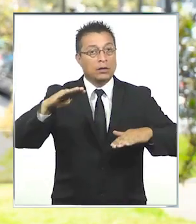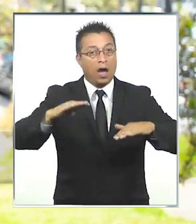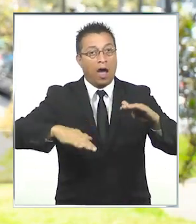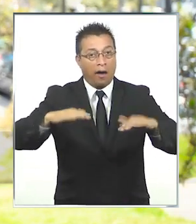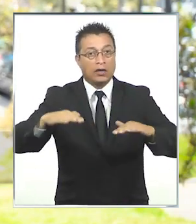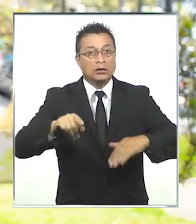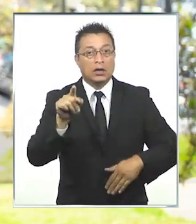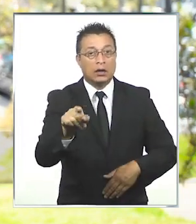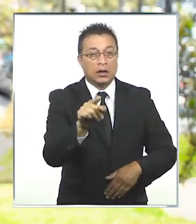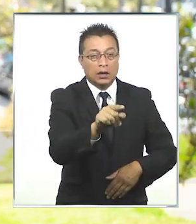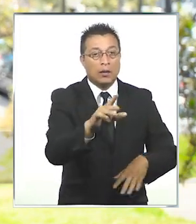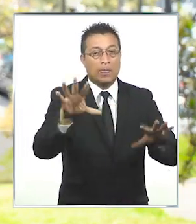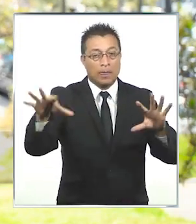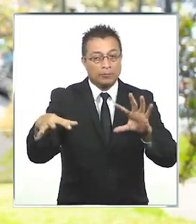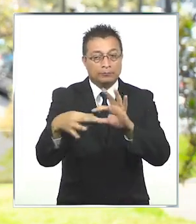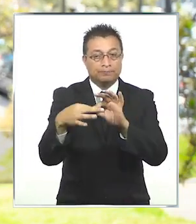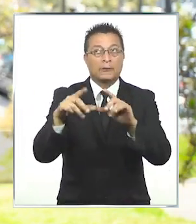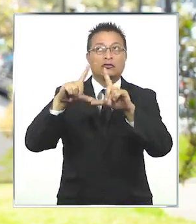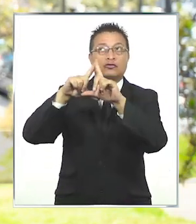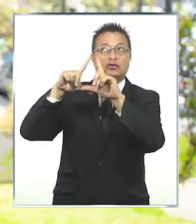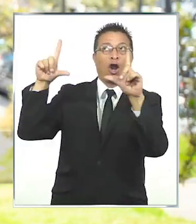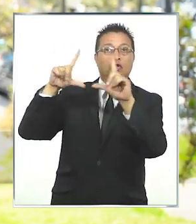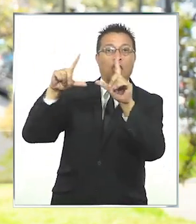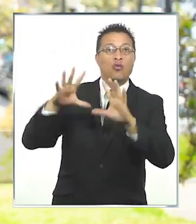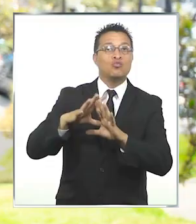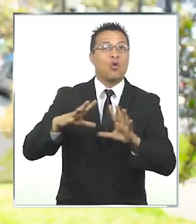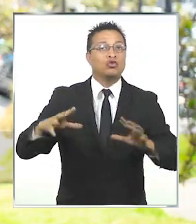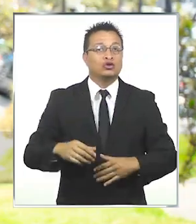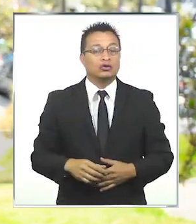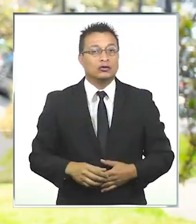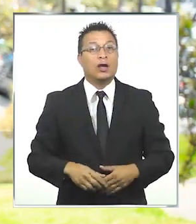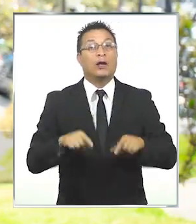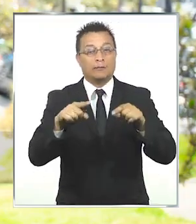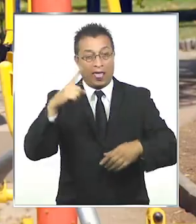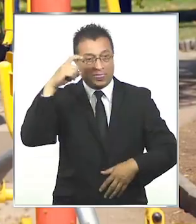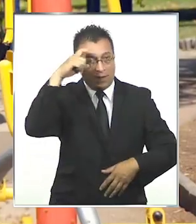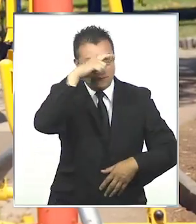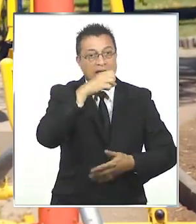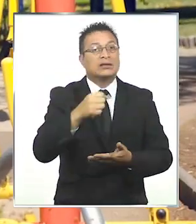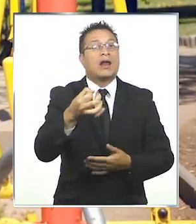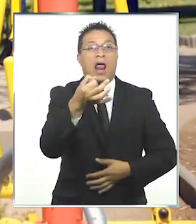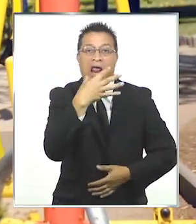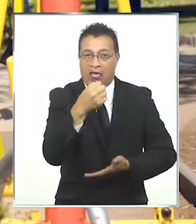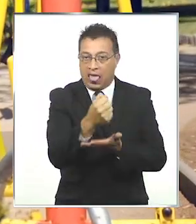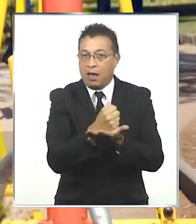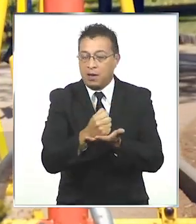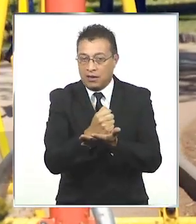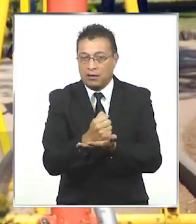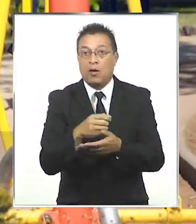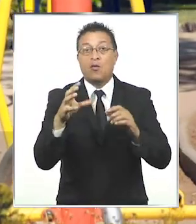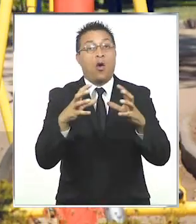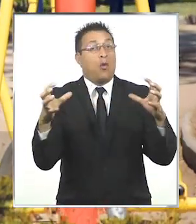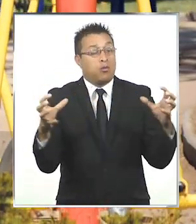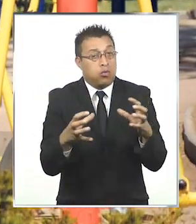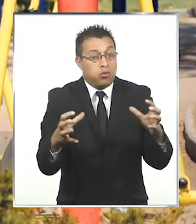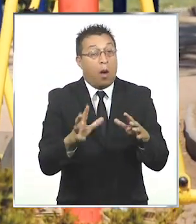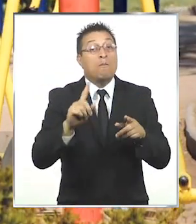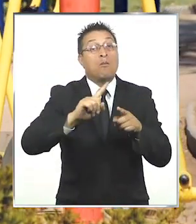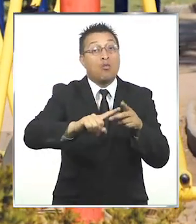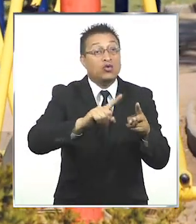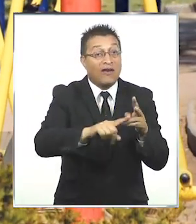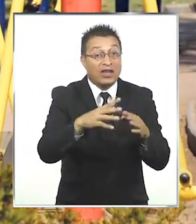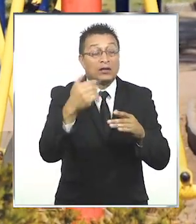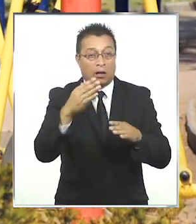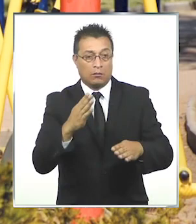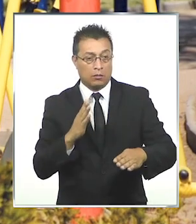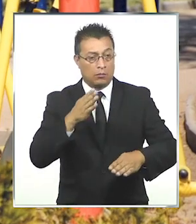en gente joven muchas veces, tiene relación con la exposición al sol y es de difícil tratamiento. Es tan agresivo